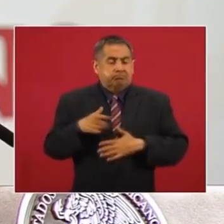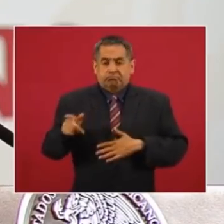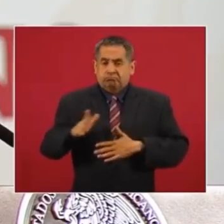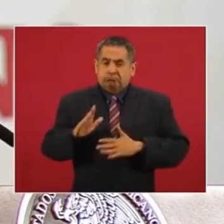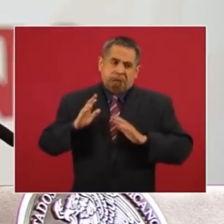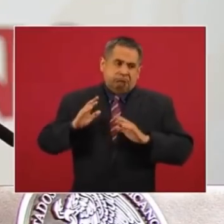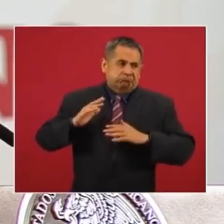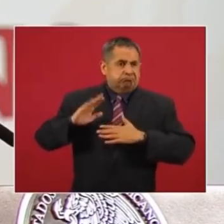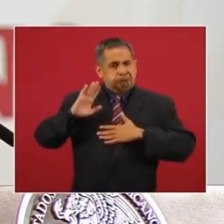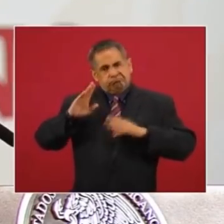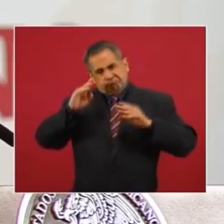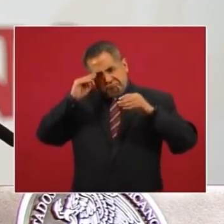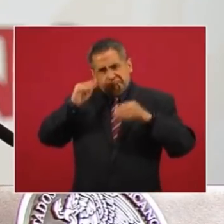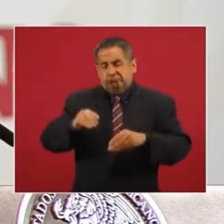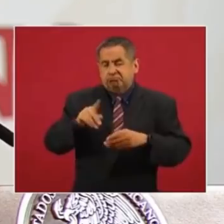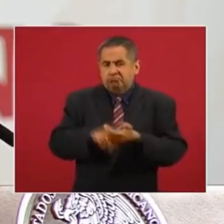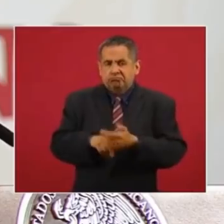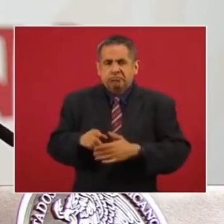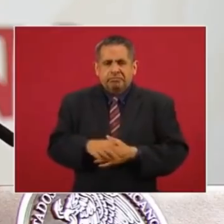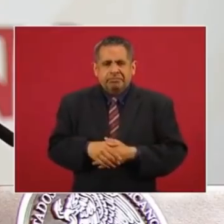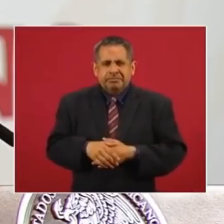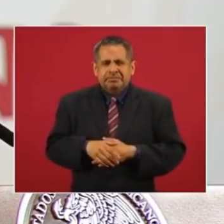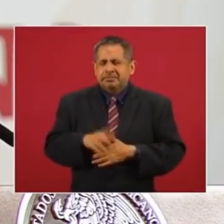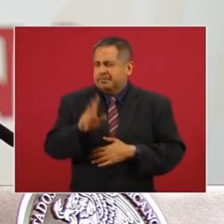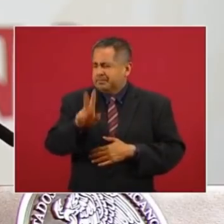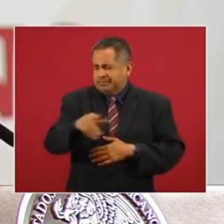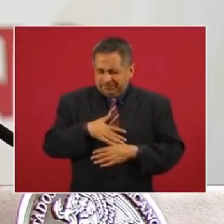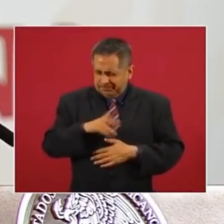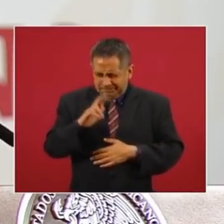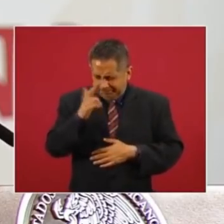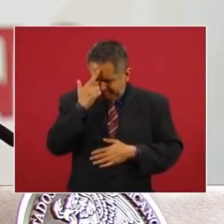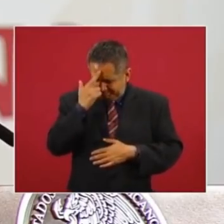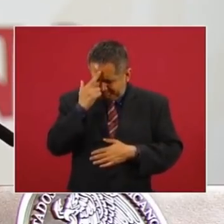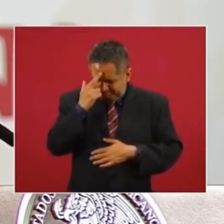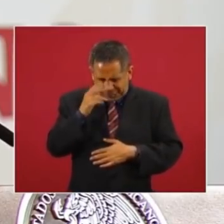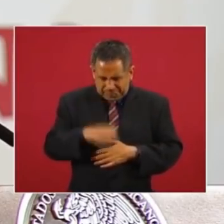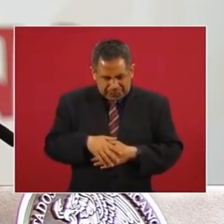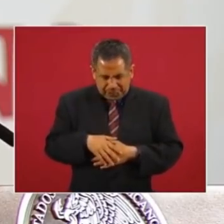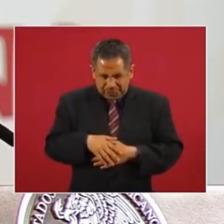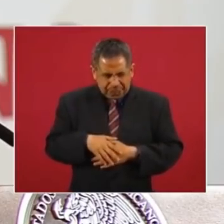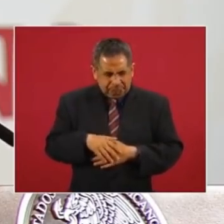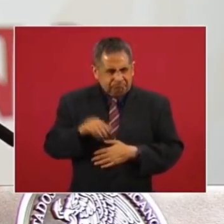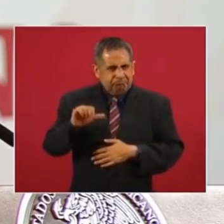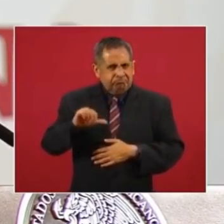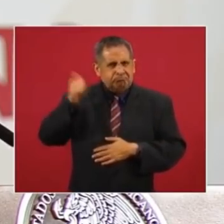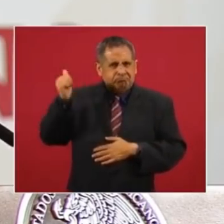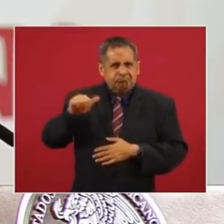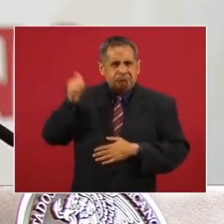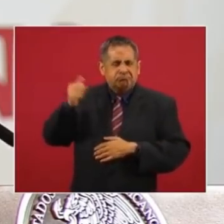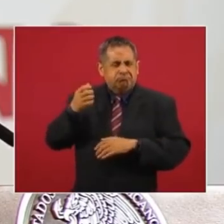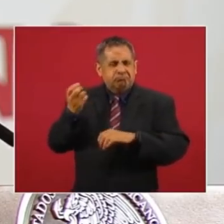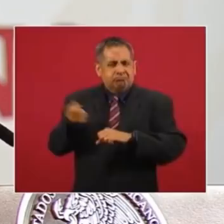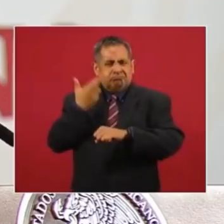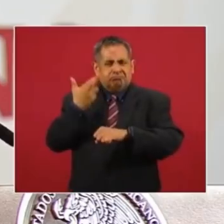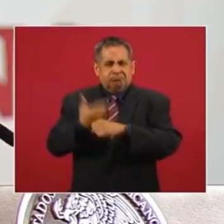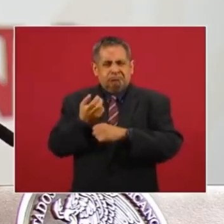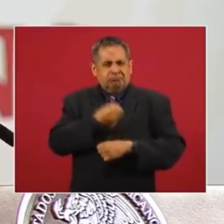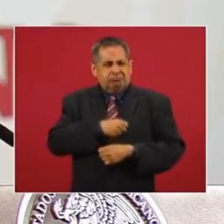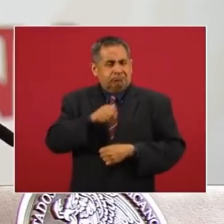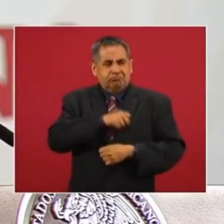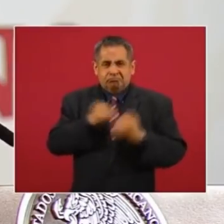comprometido. No recuerdo a otro secretario de Salud